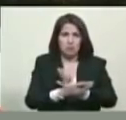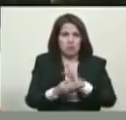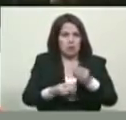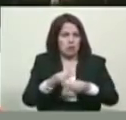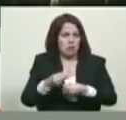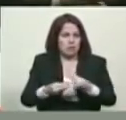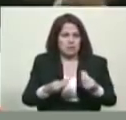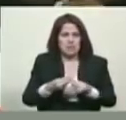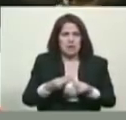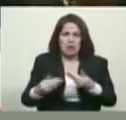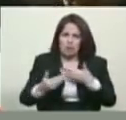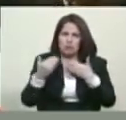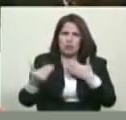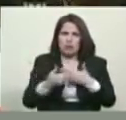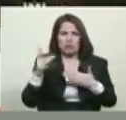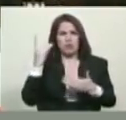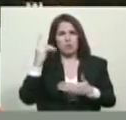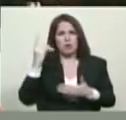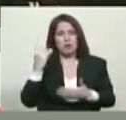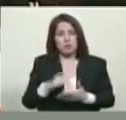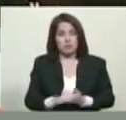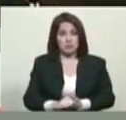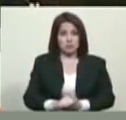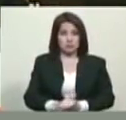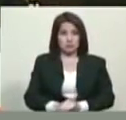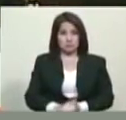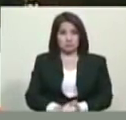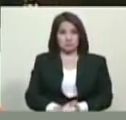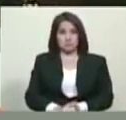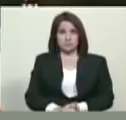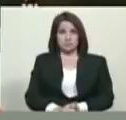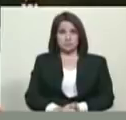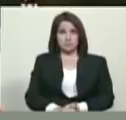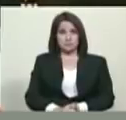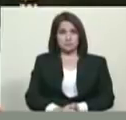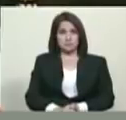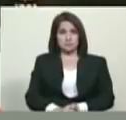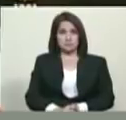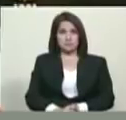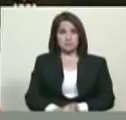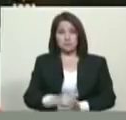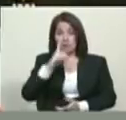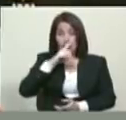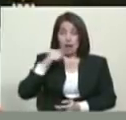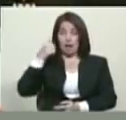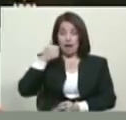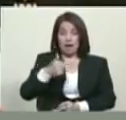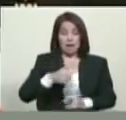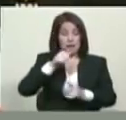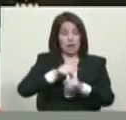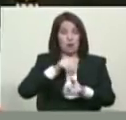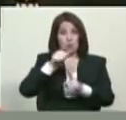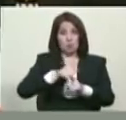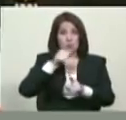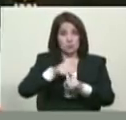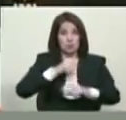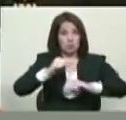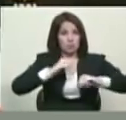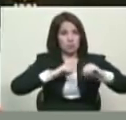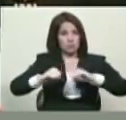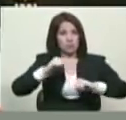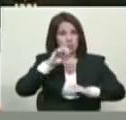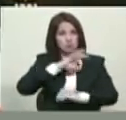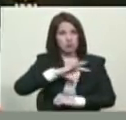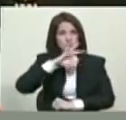Bolivia. Hermanas y hermanos, en una larga lucha de nuestros movimientos sociales, este hecho